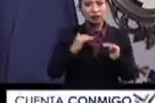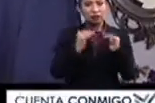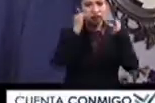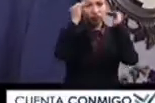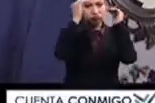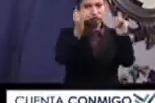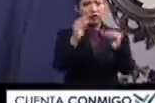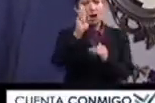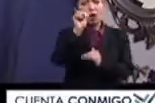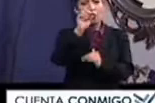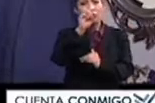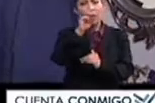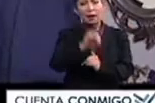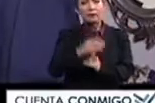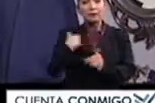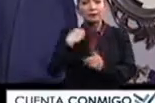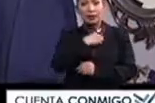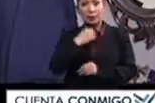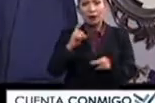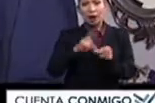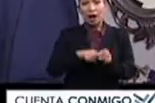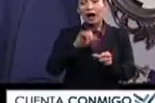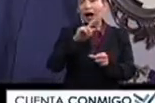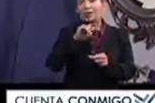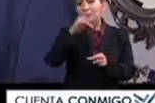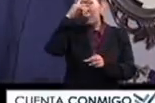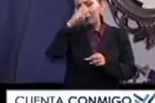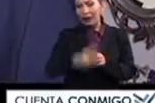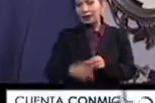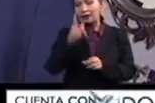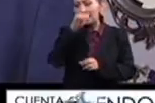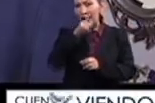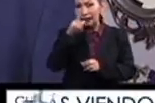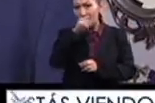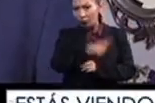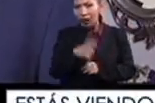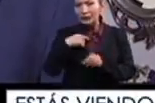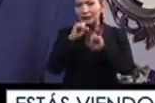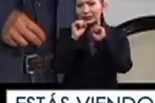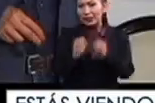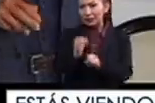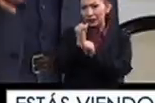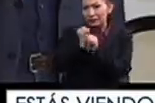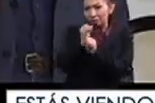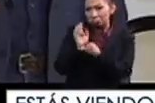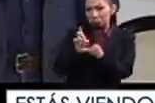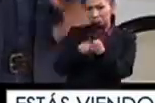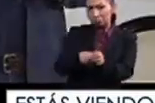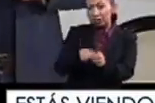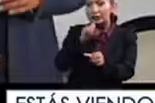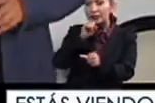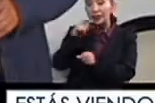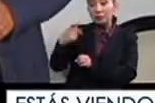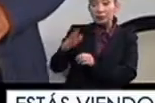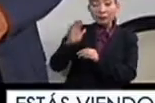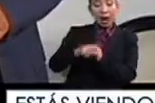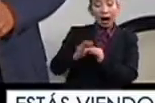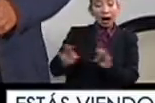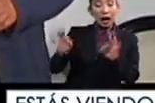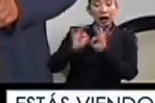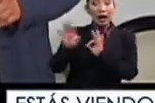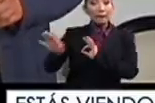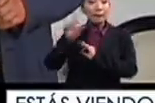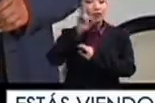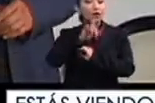miembro del número de la Academia Mexicana de la Lengua e investigadora del Sistema Nacional de Investigadores. Pero es por sobre todas las